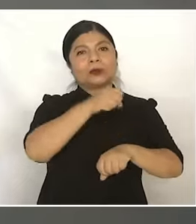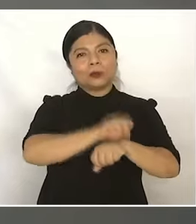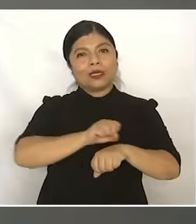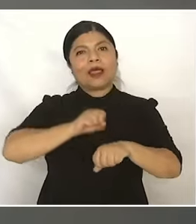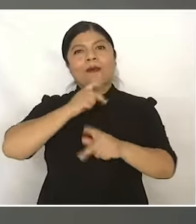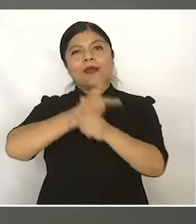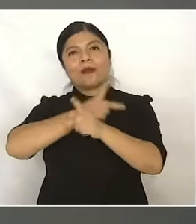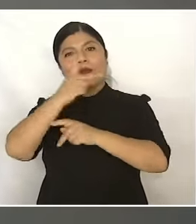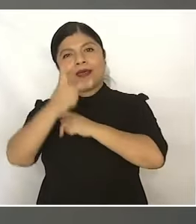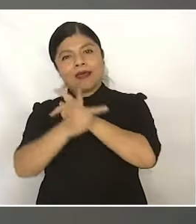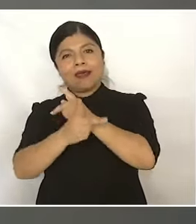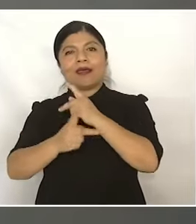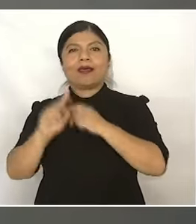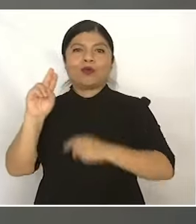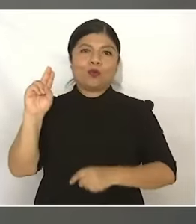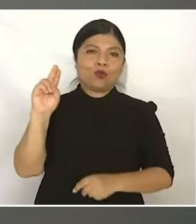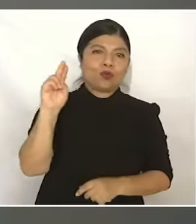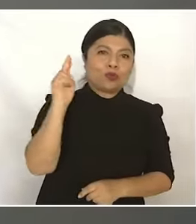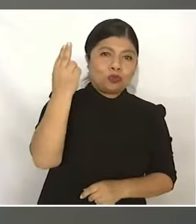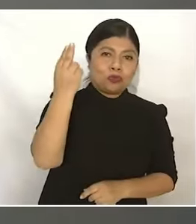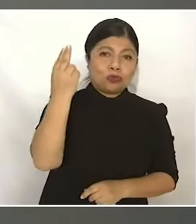4 años, 5 años y la tesis.